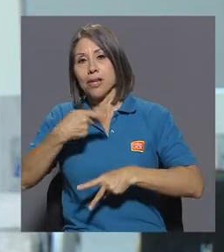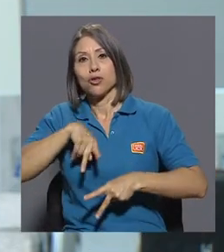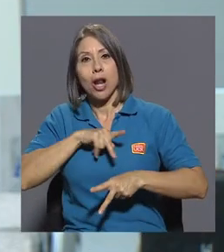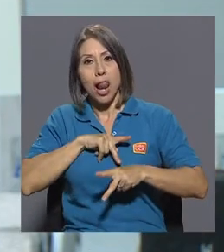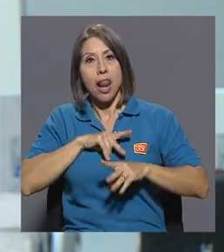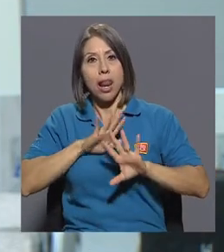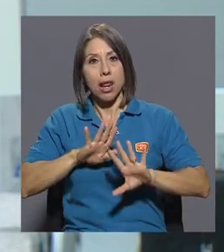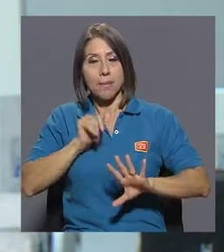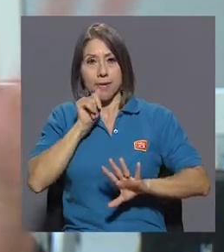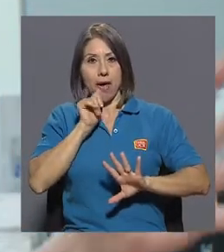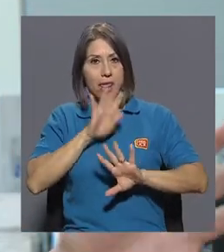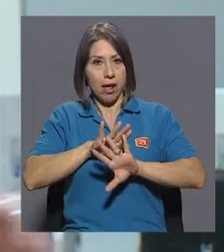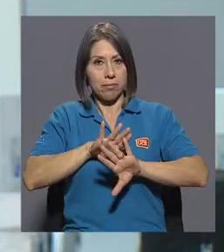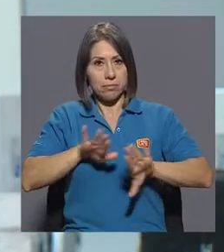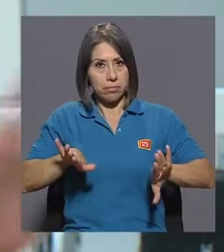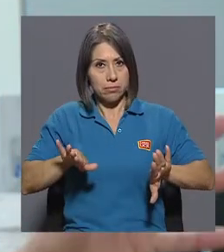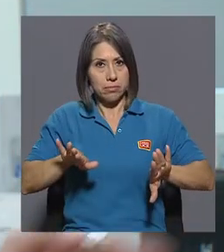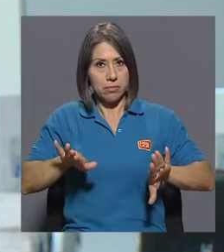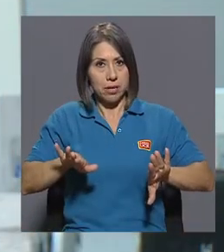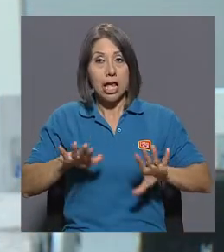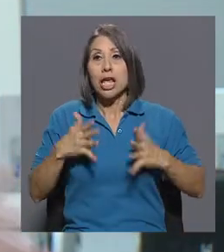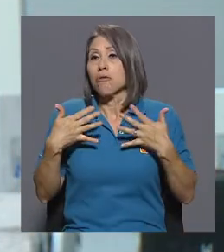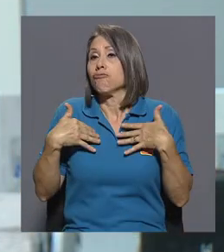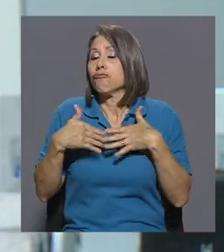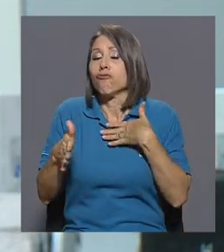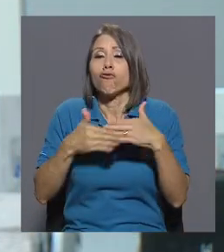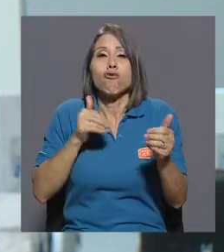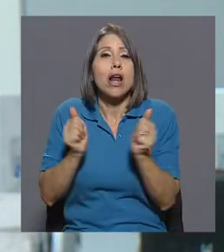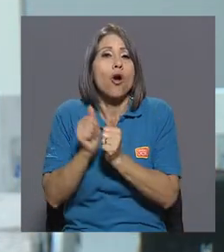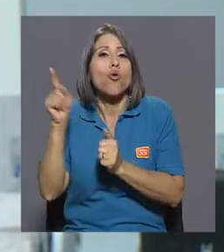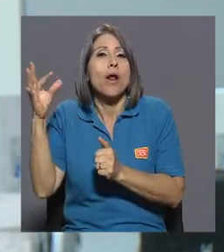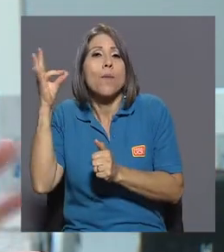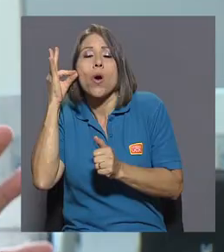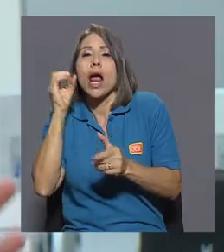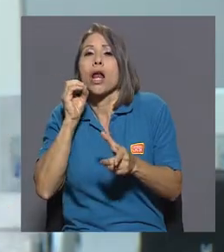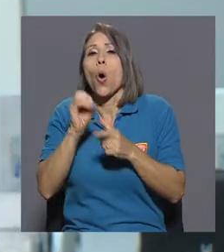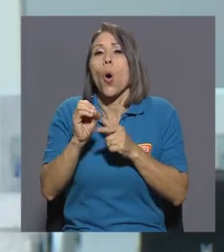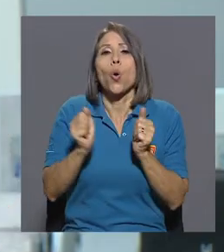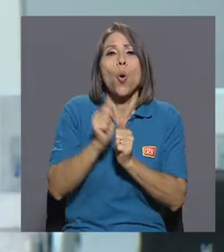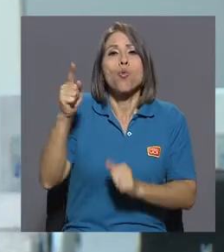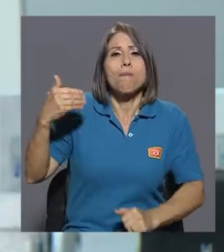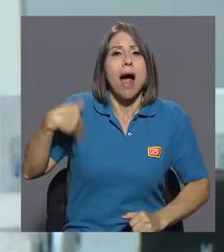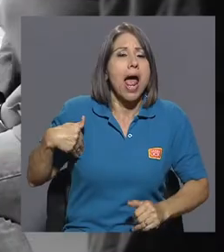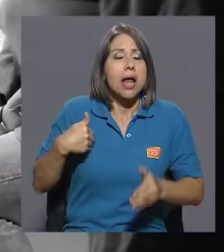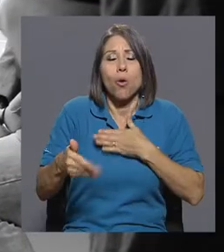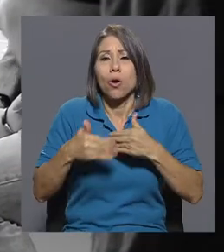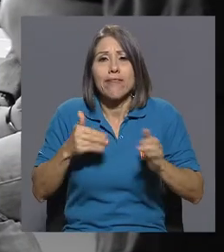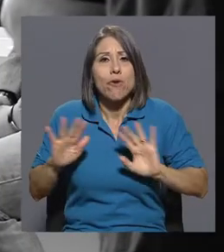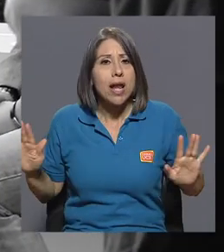privada. Y fuera con una mujer o con un madre o con quien fuera, siempre sería así, porque yo